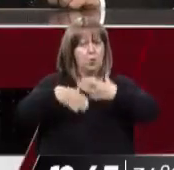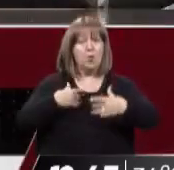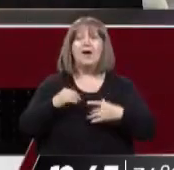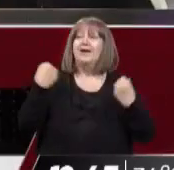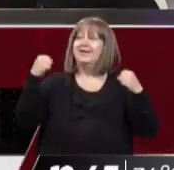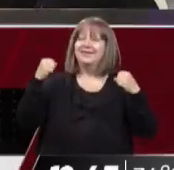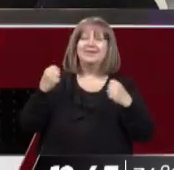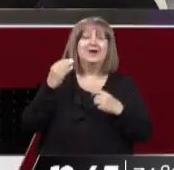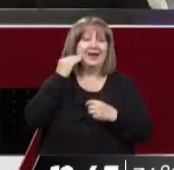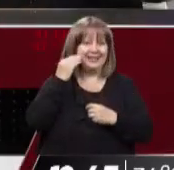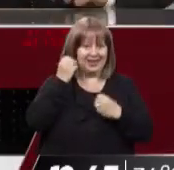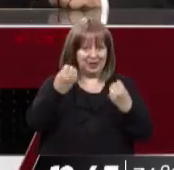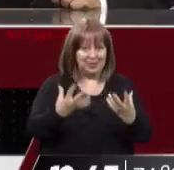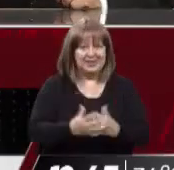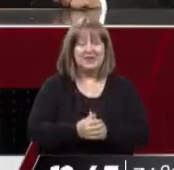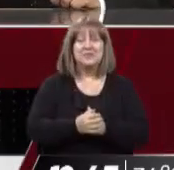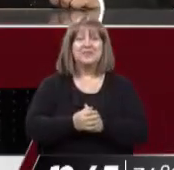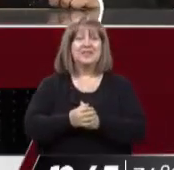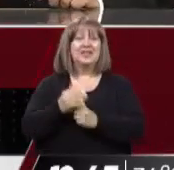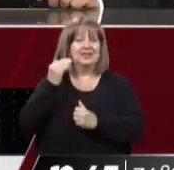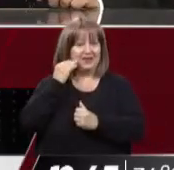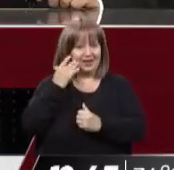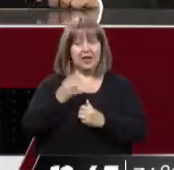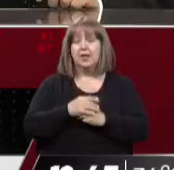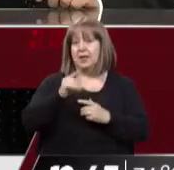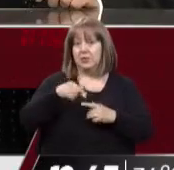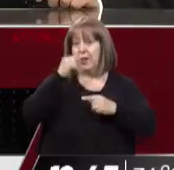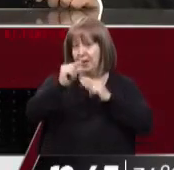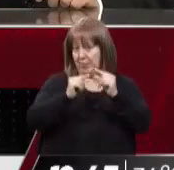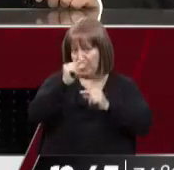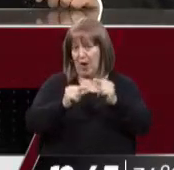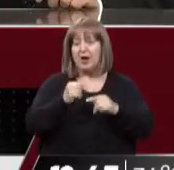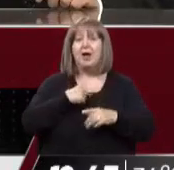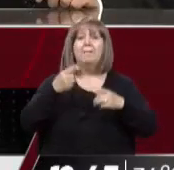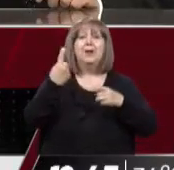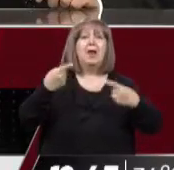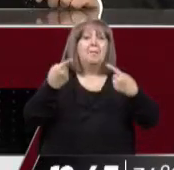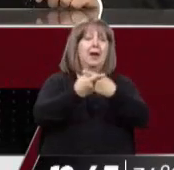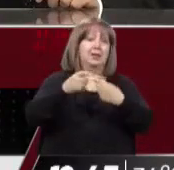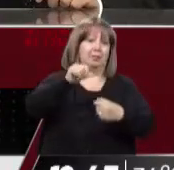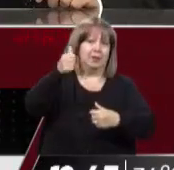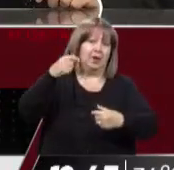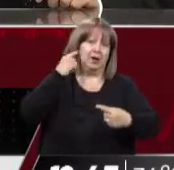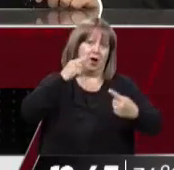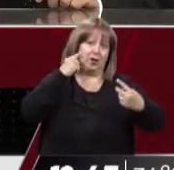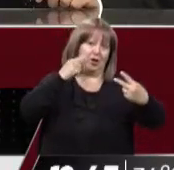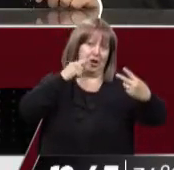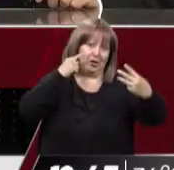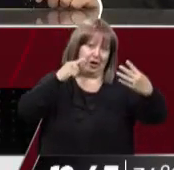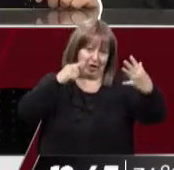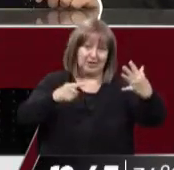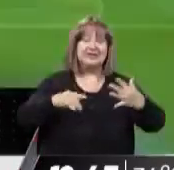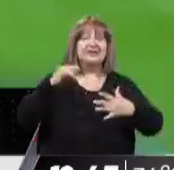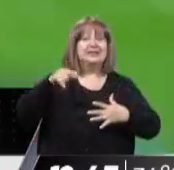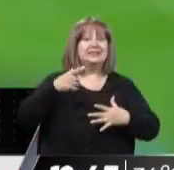analizanos y mostranos. ¿Cómo estás? Buenas noches. Bien, chicos, buenas noches. Claro que sí. Vamos por parte, ¿les parece? Dale. Primero el partido, la victoria, la goleada de Argentina y una ilusión